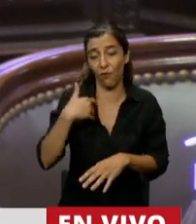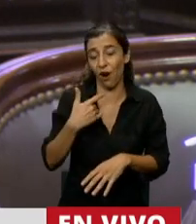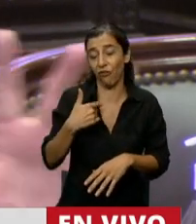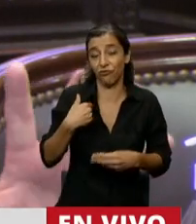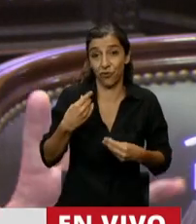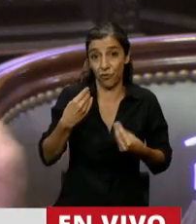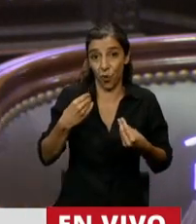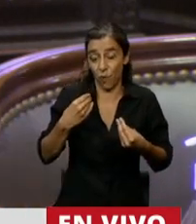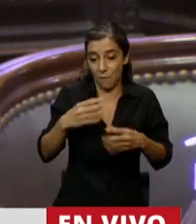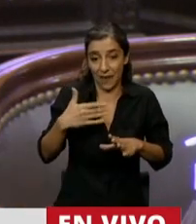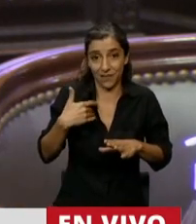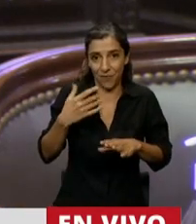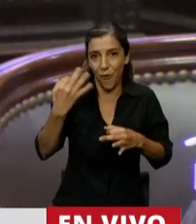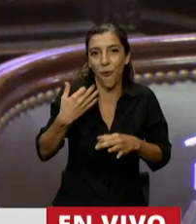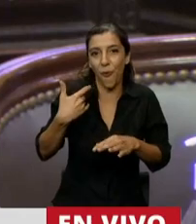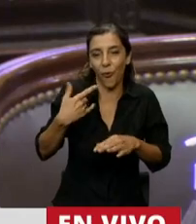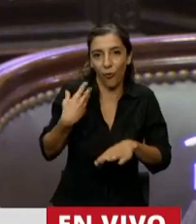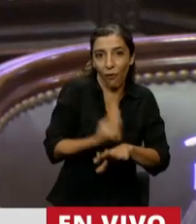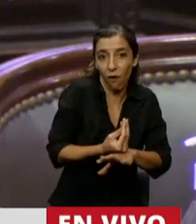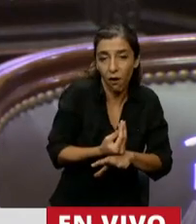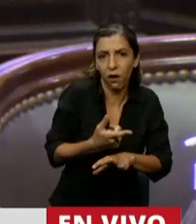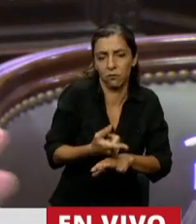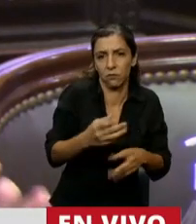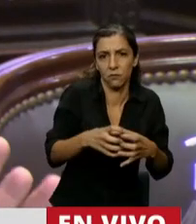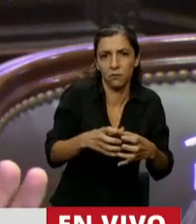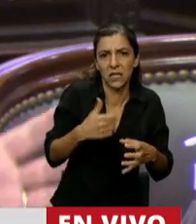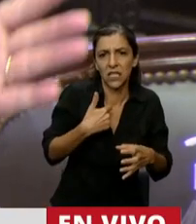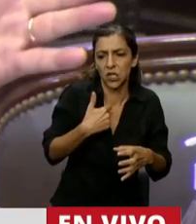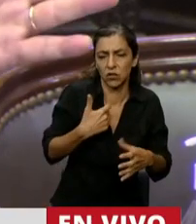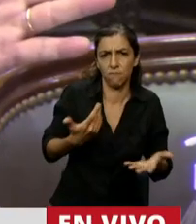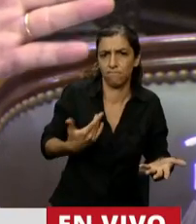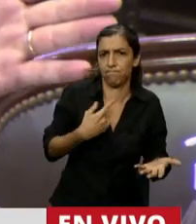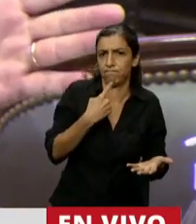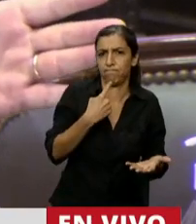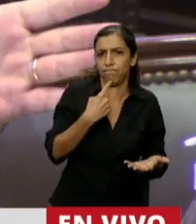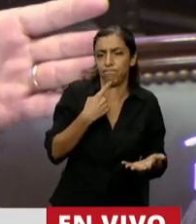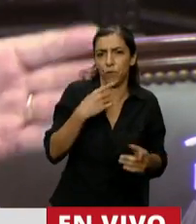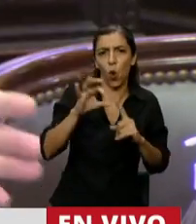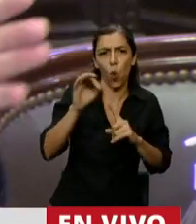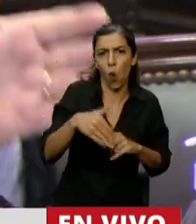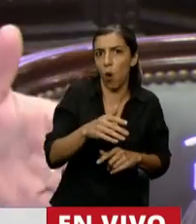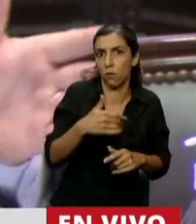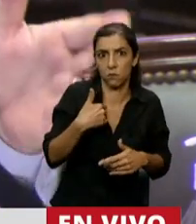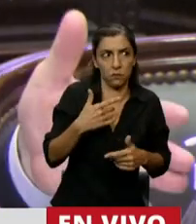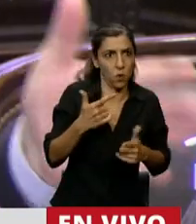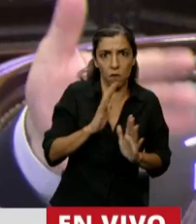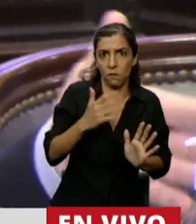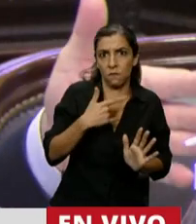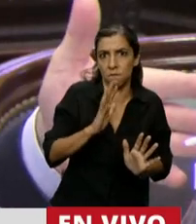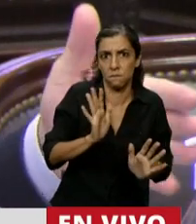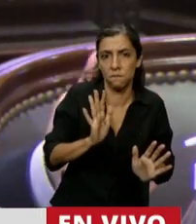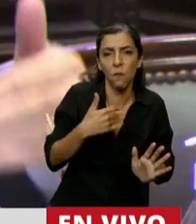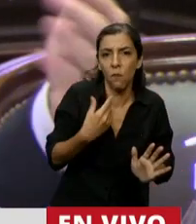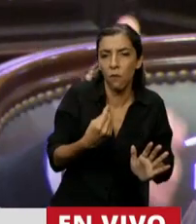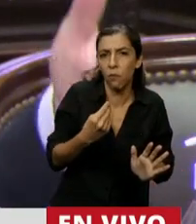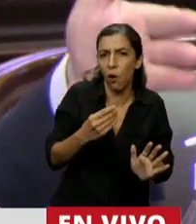primera, no sentándonos a dar el quórum, porque sabíamos que algo mal estaba por ocurrir. Veníamos con una fórmula en la que se obtenía un